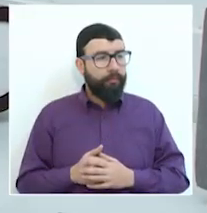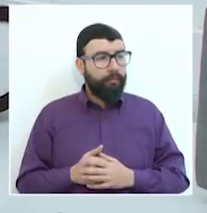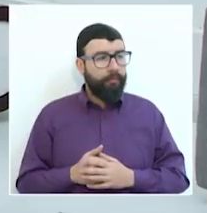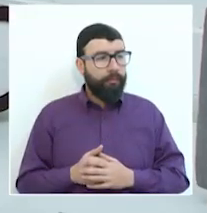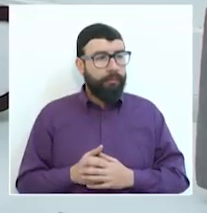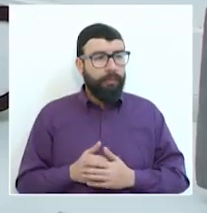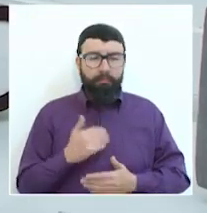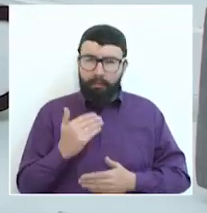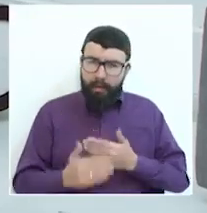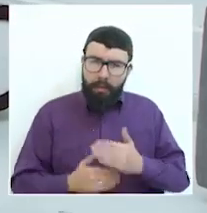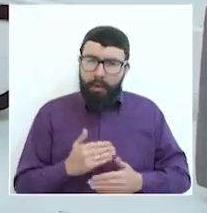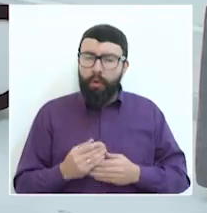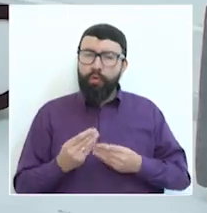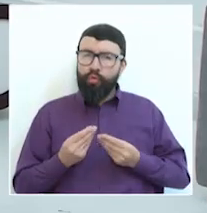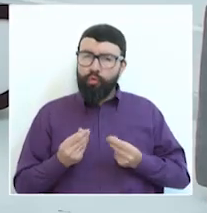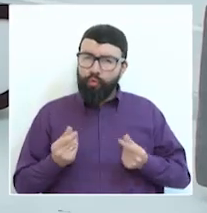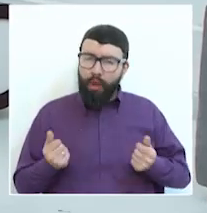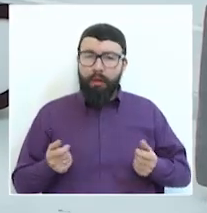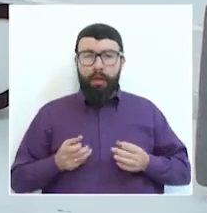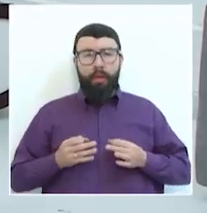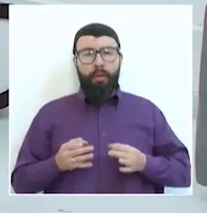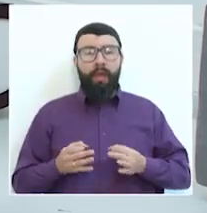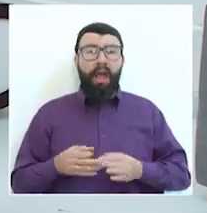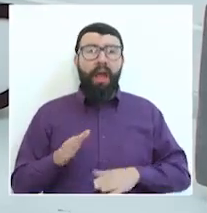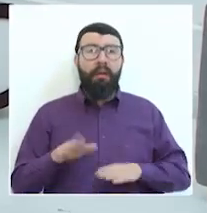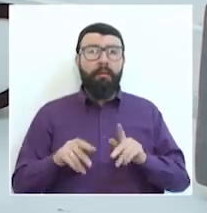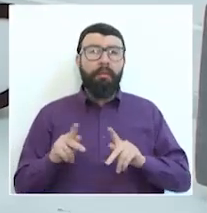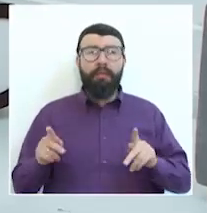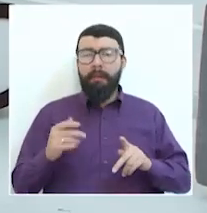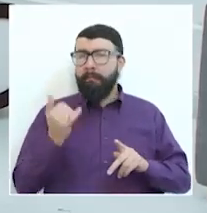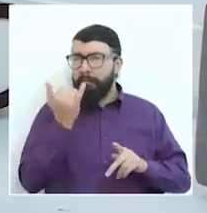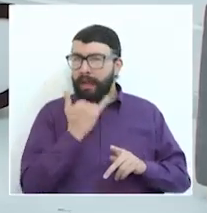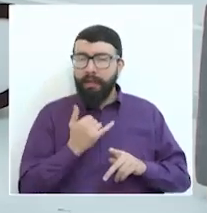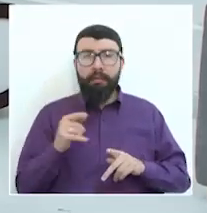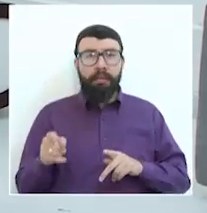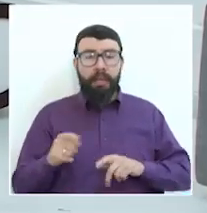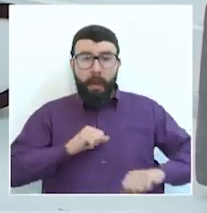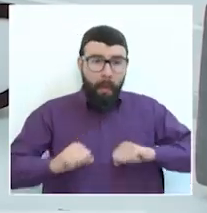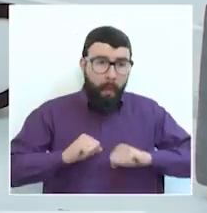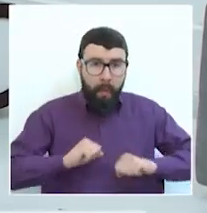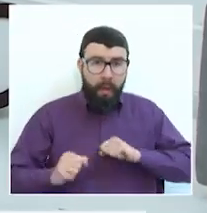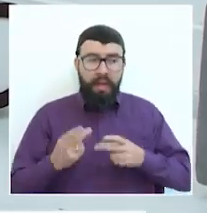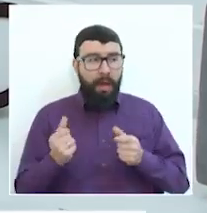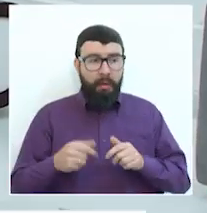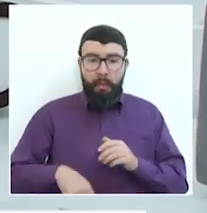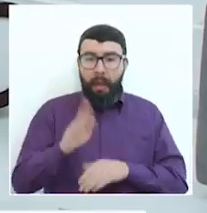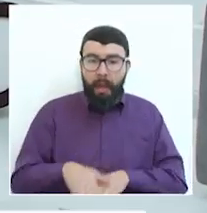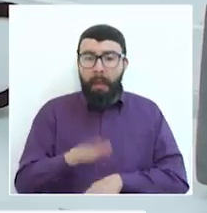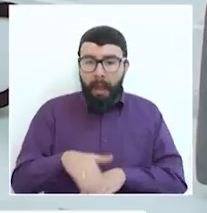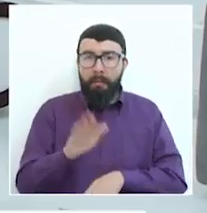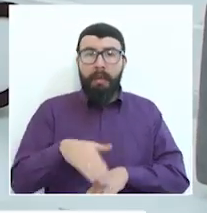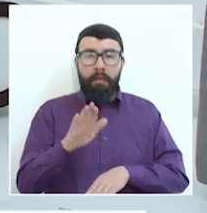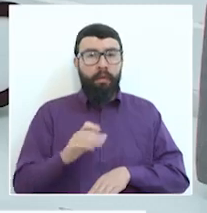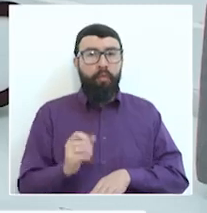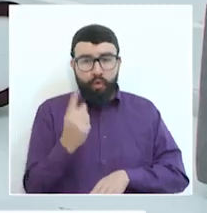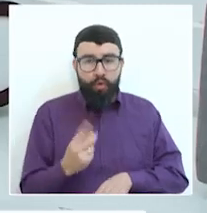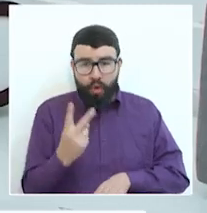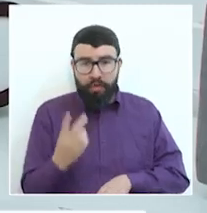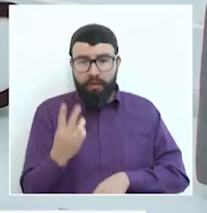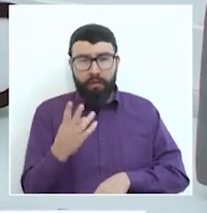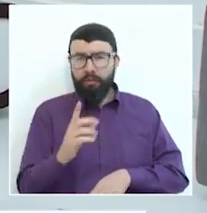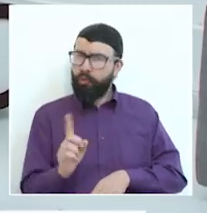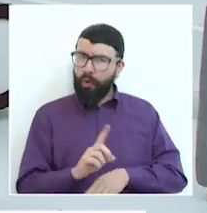manera controlada, ¿sí? Uno de los errores que mucha gente hace en el gimnasio es hacer las repeticiones como solo para contarlas. No, hay que hacer que